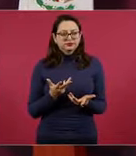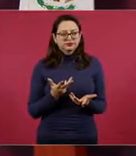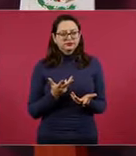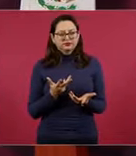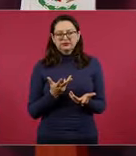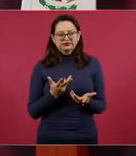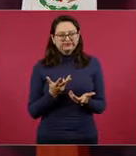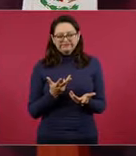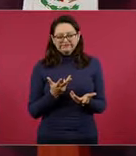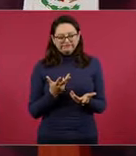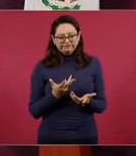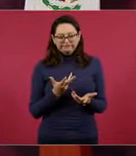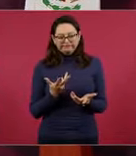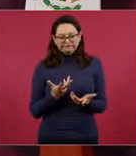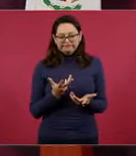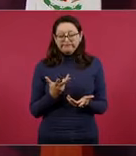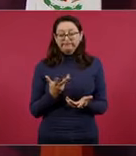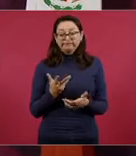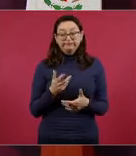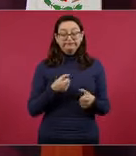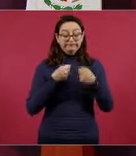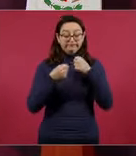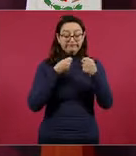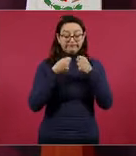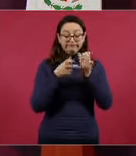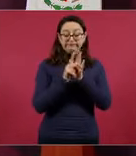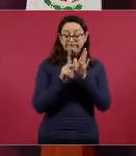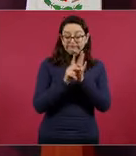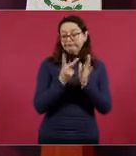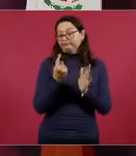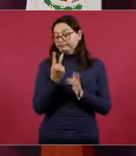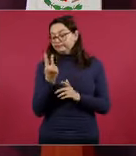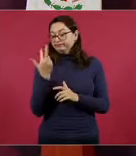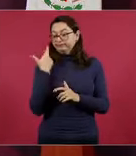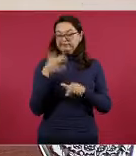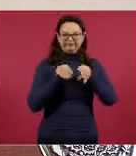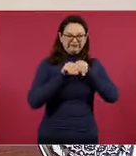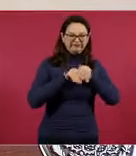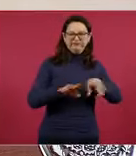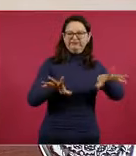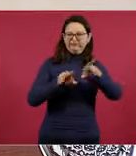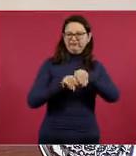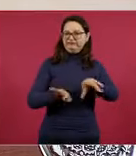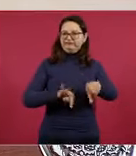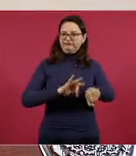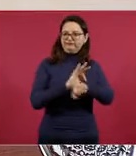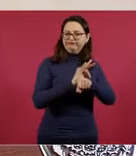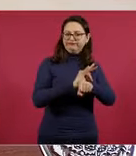mucha propaganda en los medios